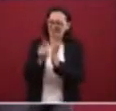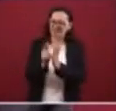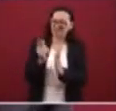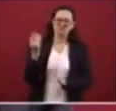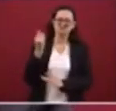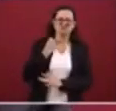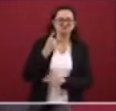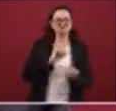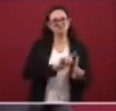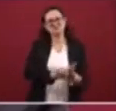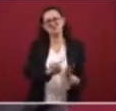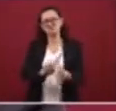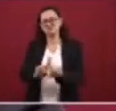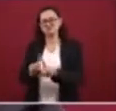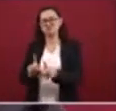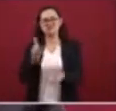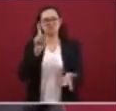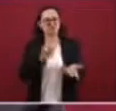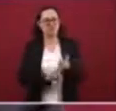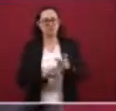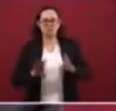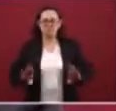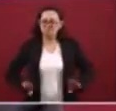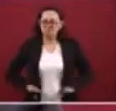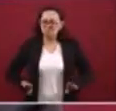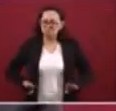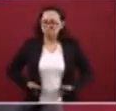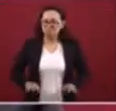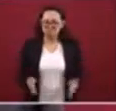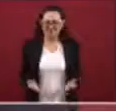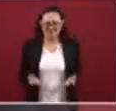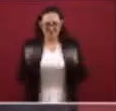una mujer con convicciones,